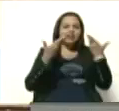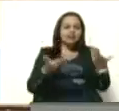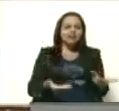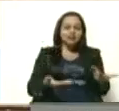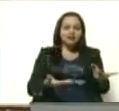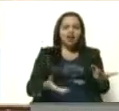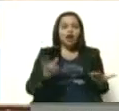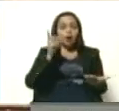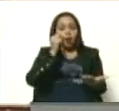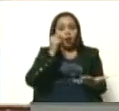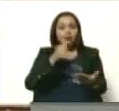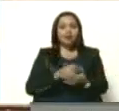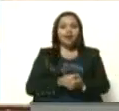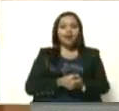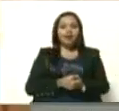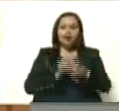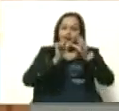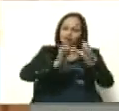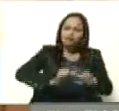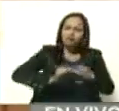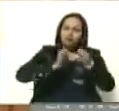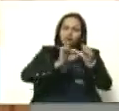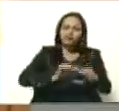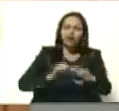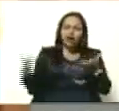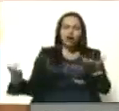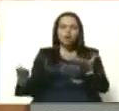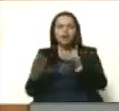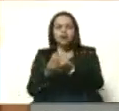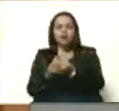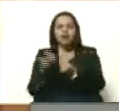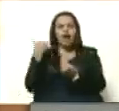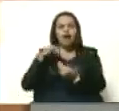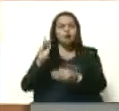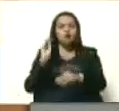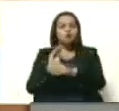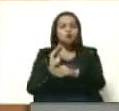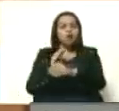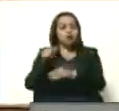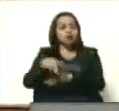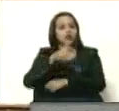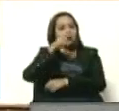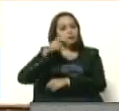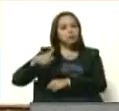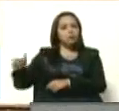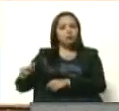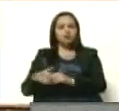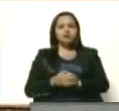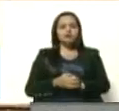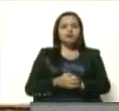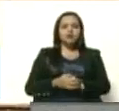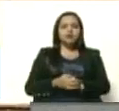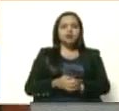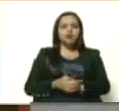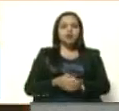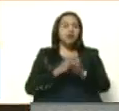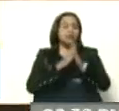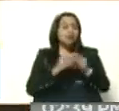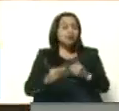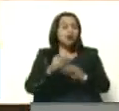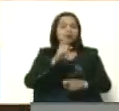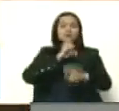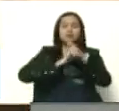hombre que tercamente ha acompañado y ha cuidado a este pueblo en medio de las más